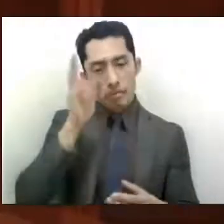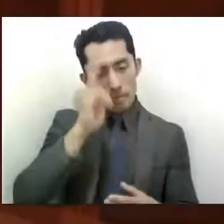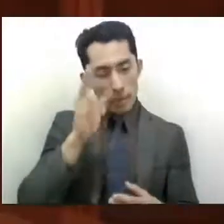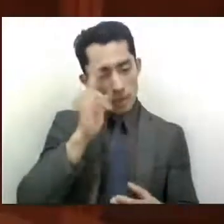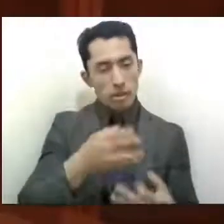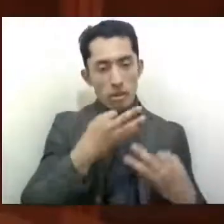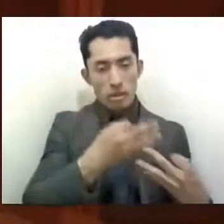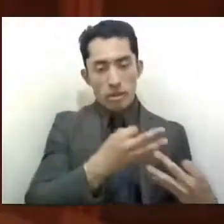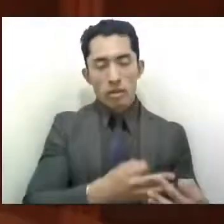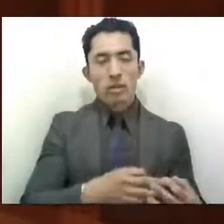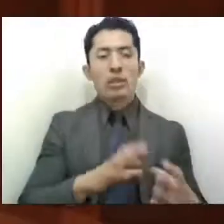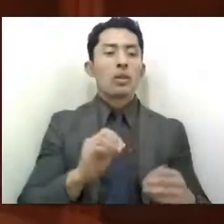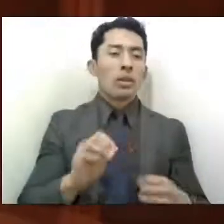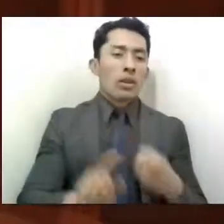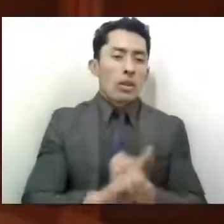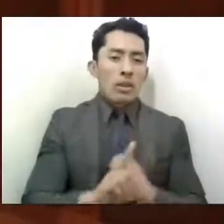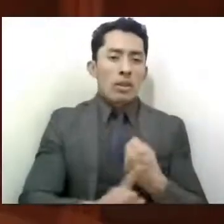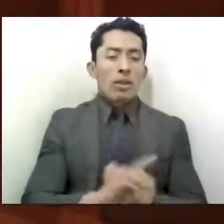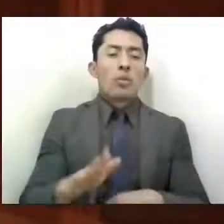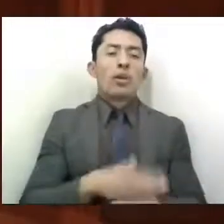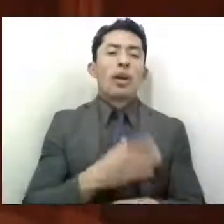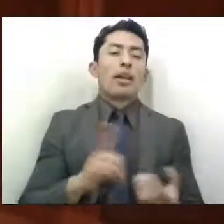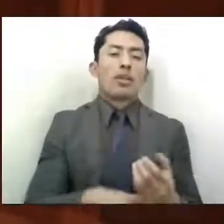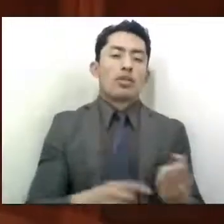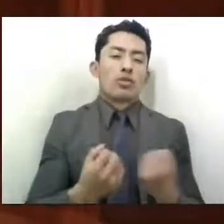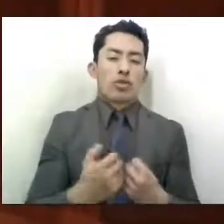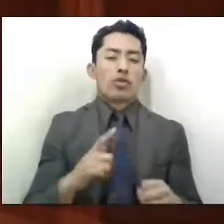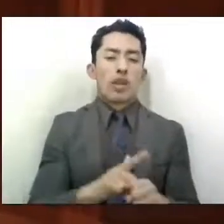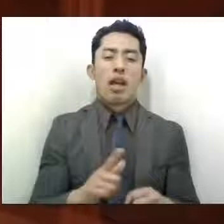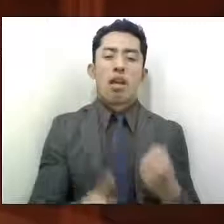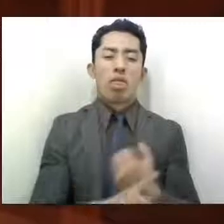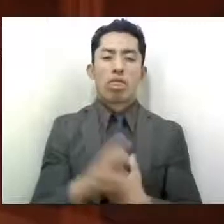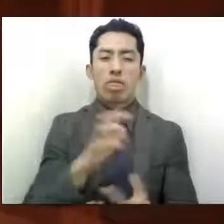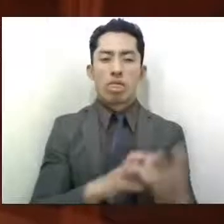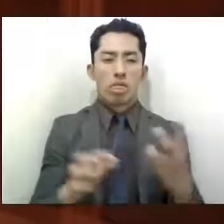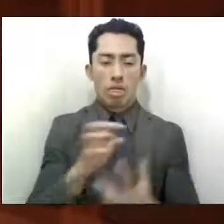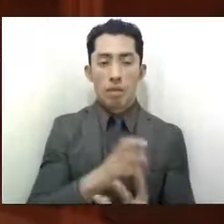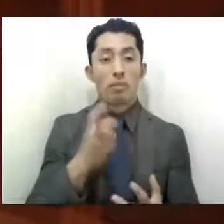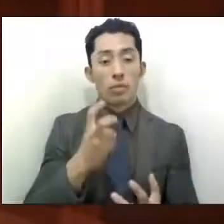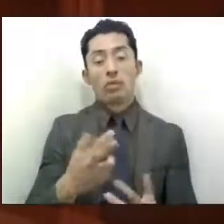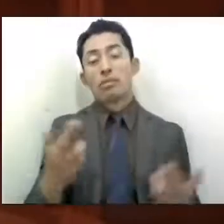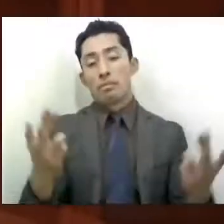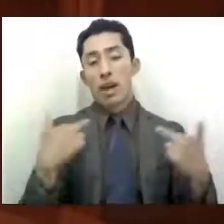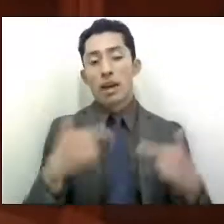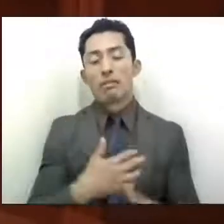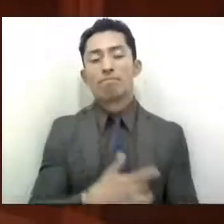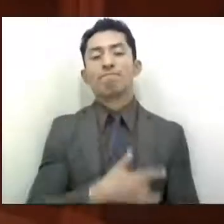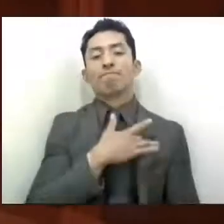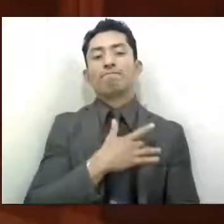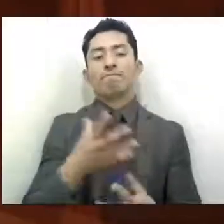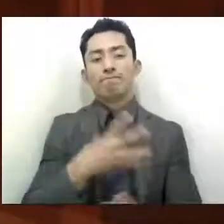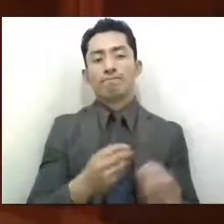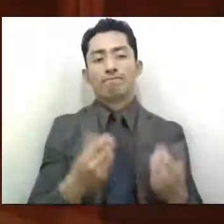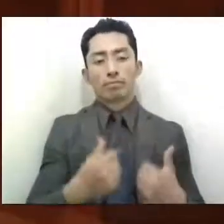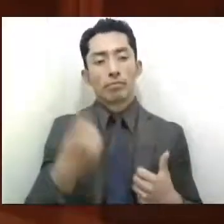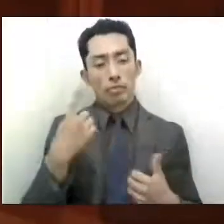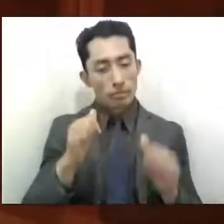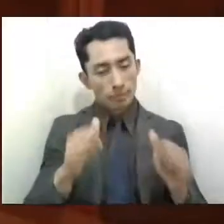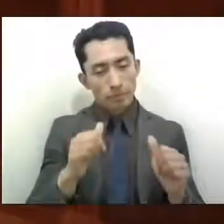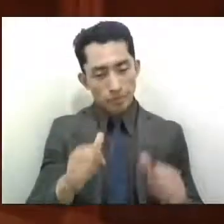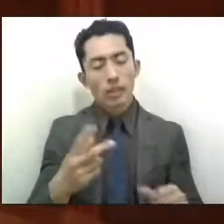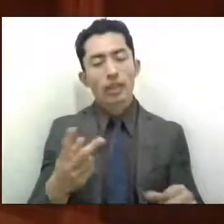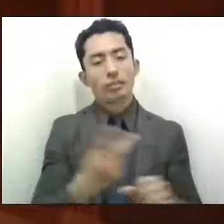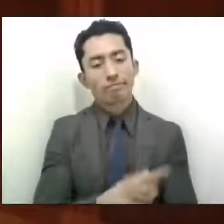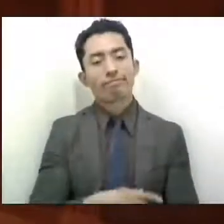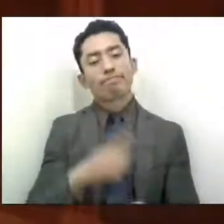por la disfunción social, lo cual demanda del docente sensibilidad para escuchar, aconsejar,